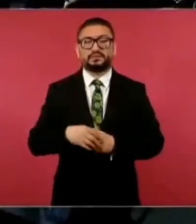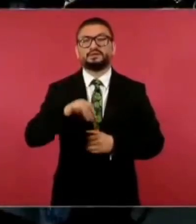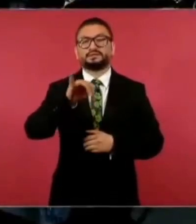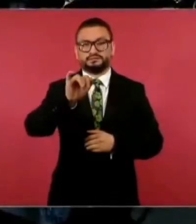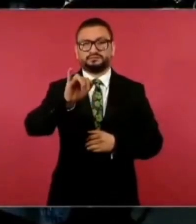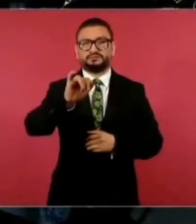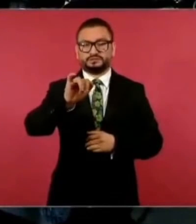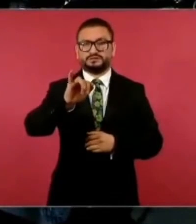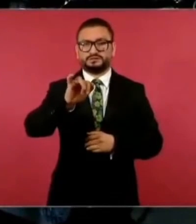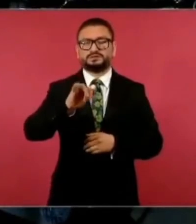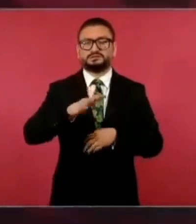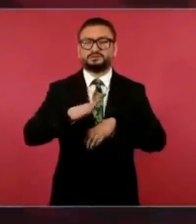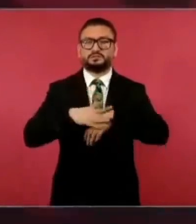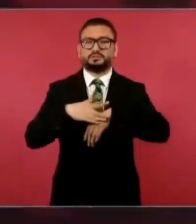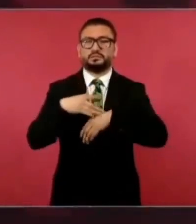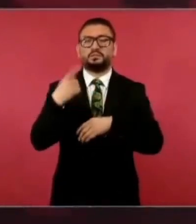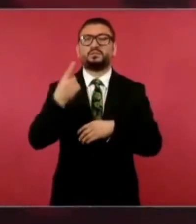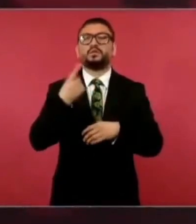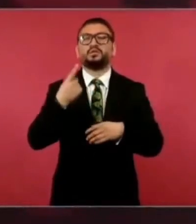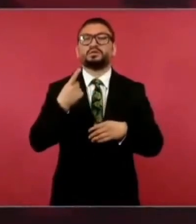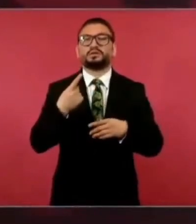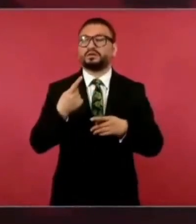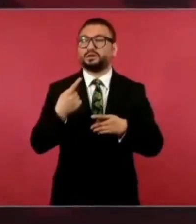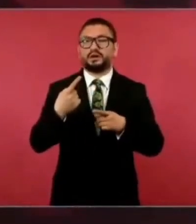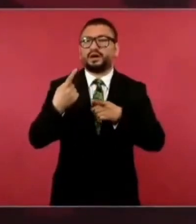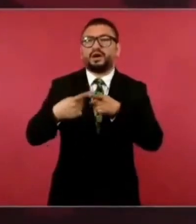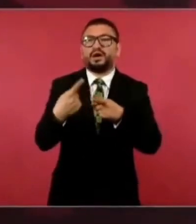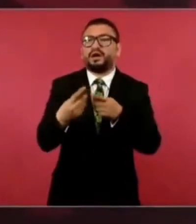Sí, porque ¿a quién se los entregó?